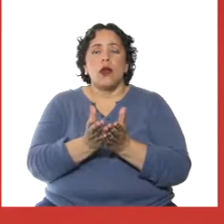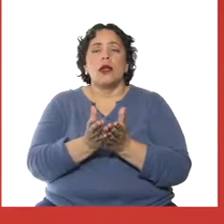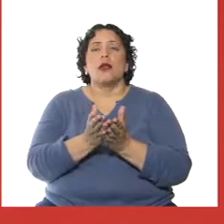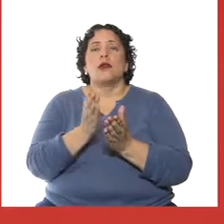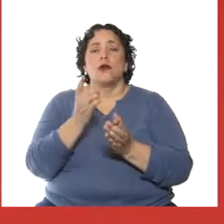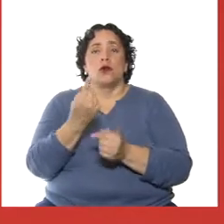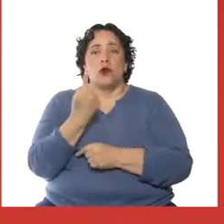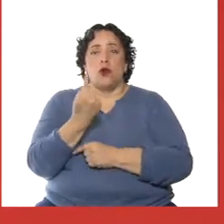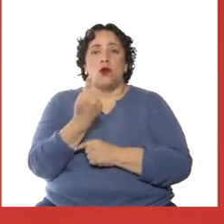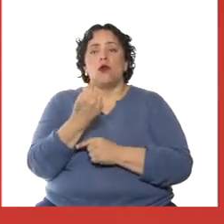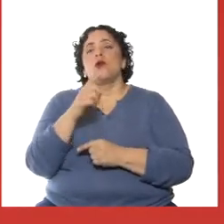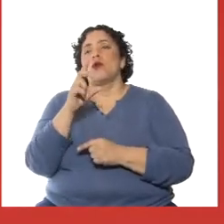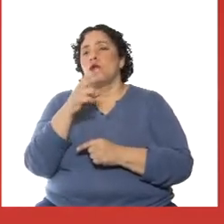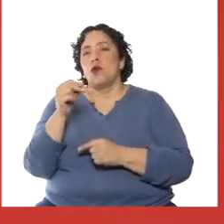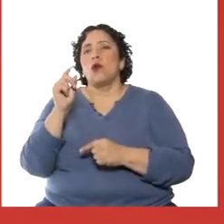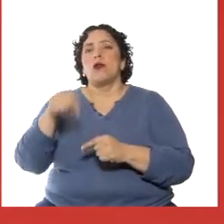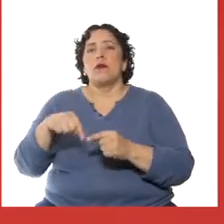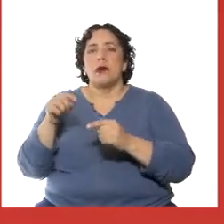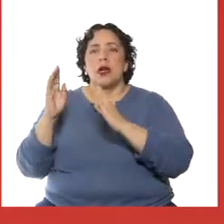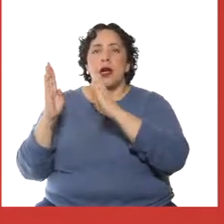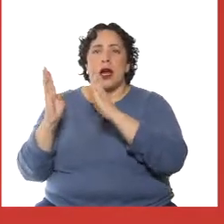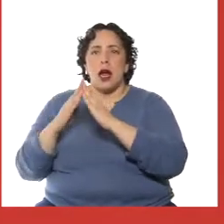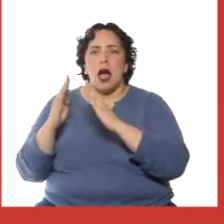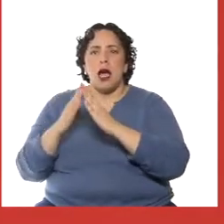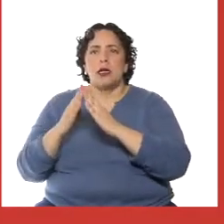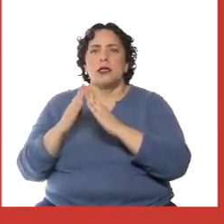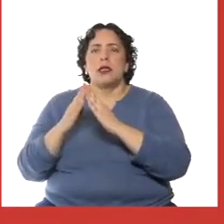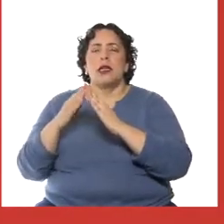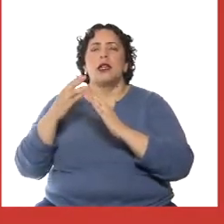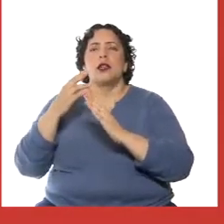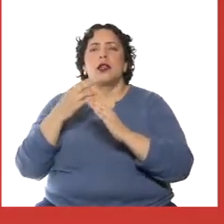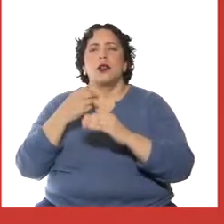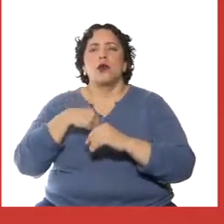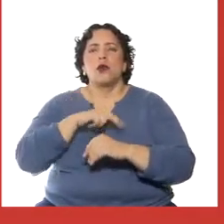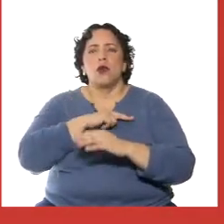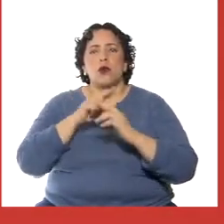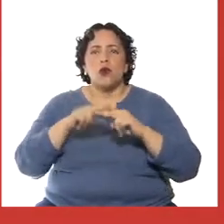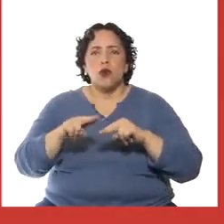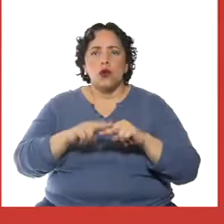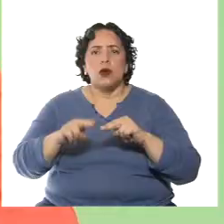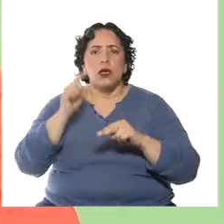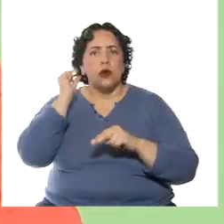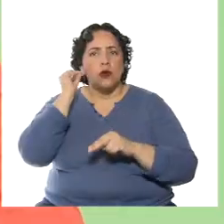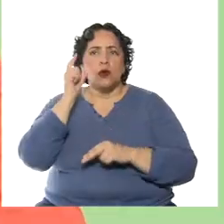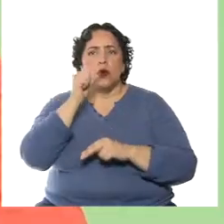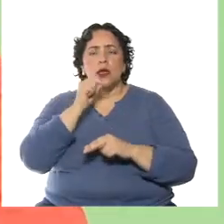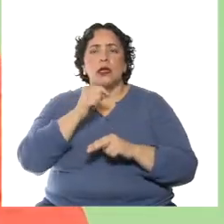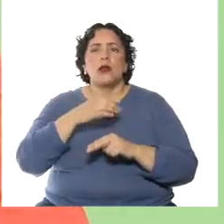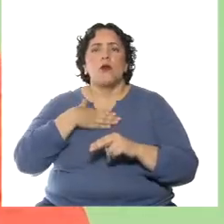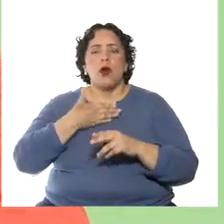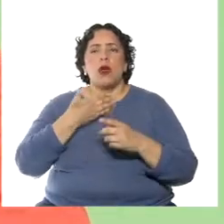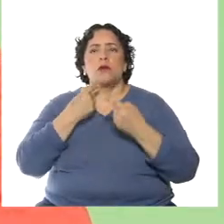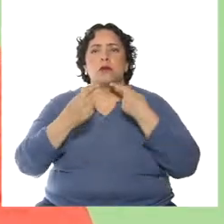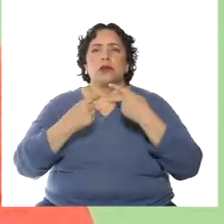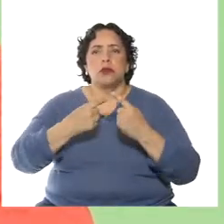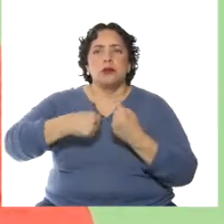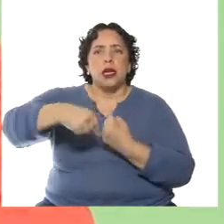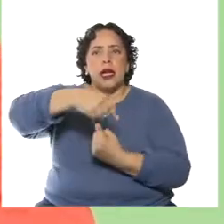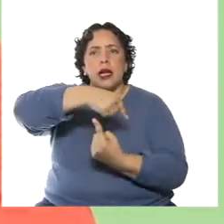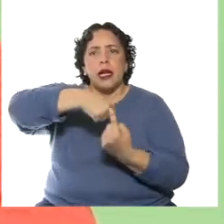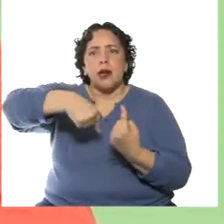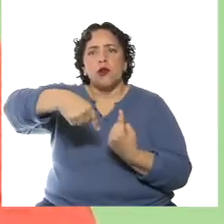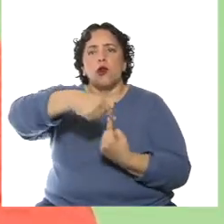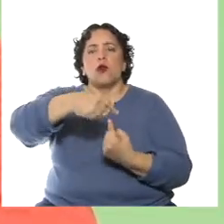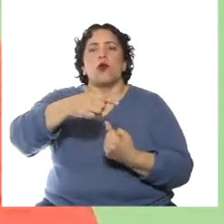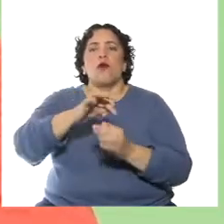nuestra casa, nuestro hogar, de manera de que nuestras niñas y niñas puedan interactuar con lo que le